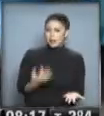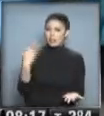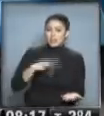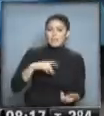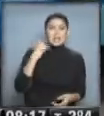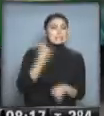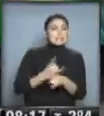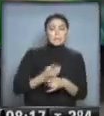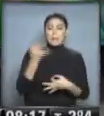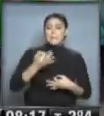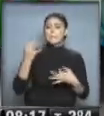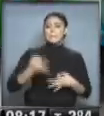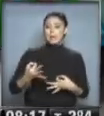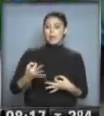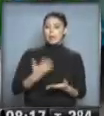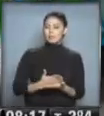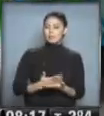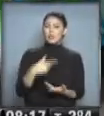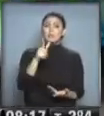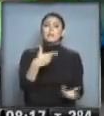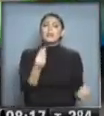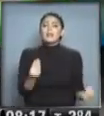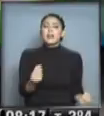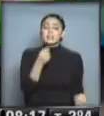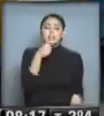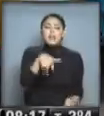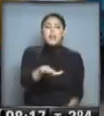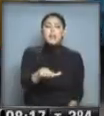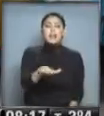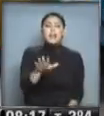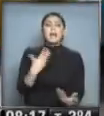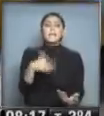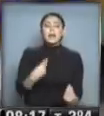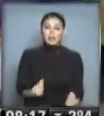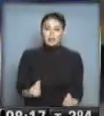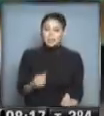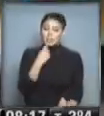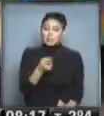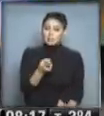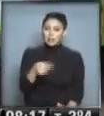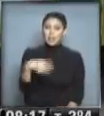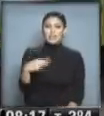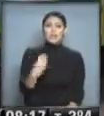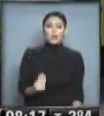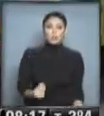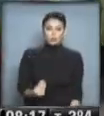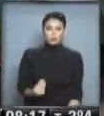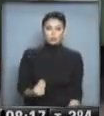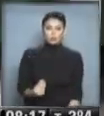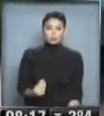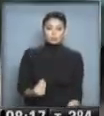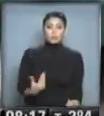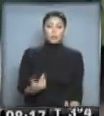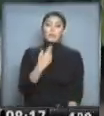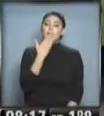siempre bien quiero decir que es lo esperable en relación a un niño y cuando decimos que es lo esperable seguramente podemos